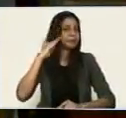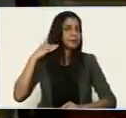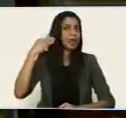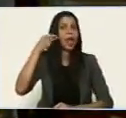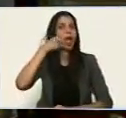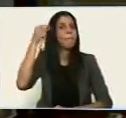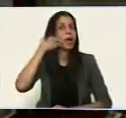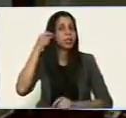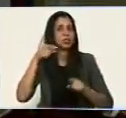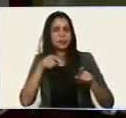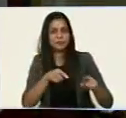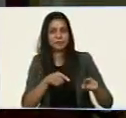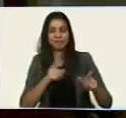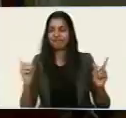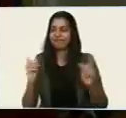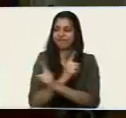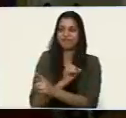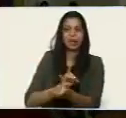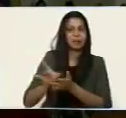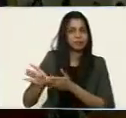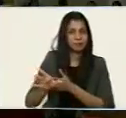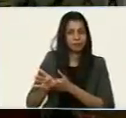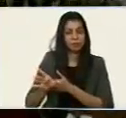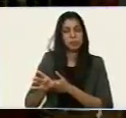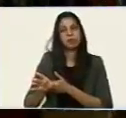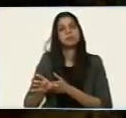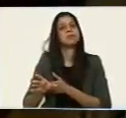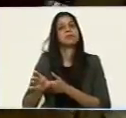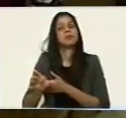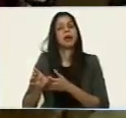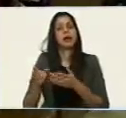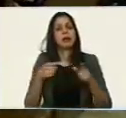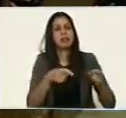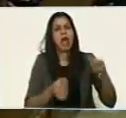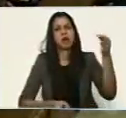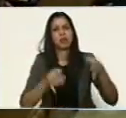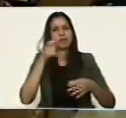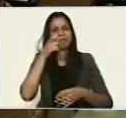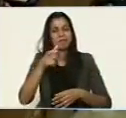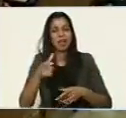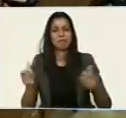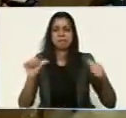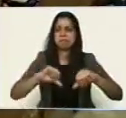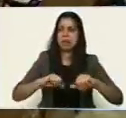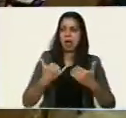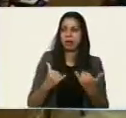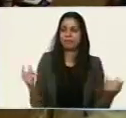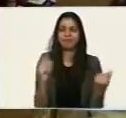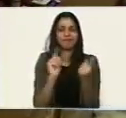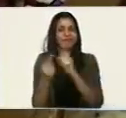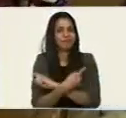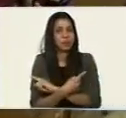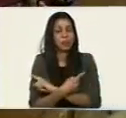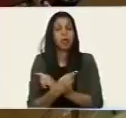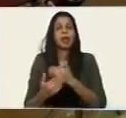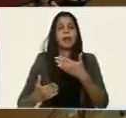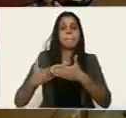a la Fiscalía General de la Nación, al Ministerio Público. Y comenzó a hacerse justicia.